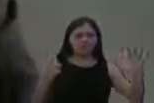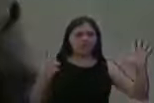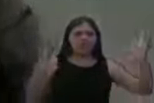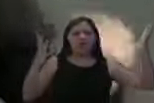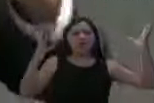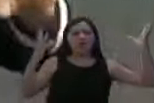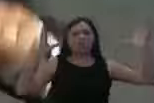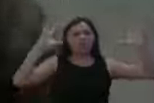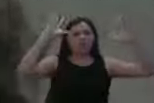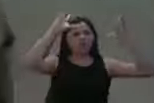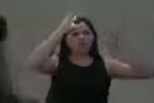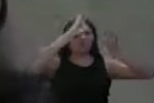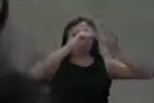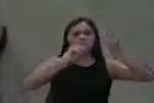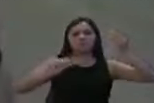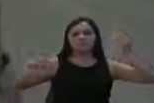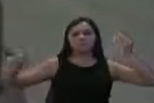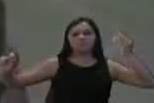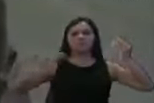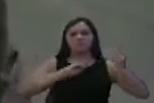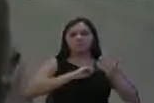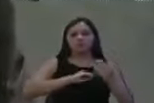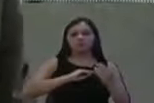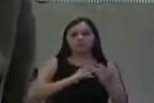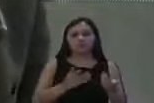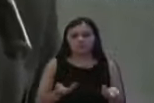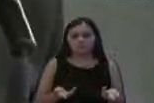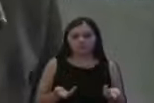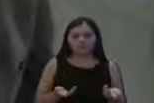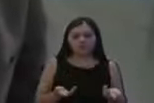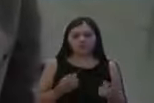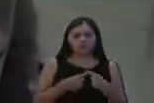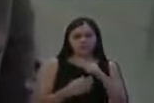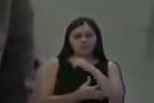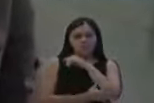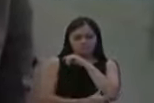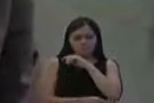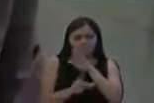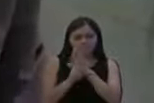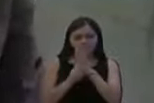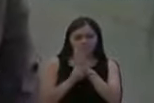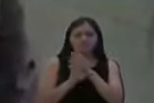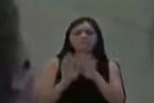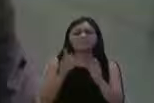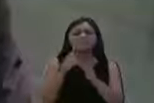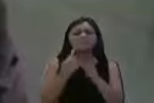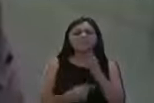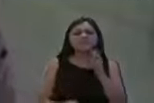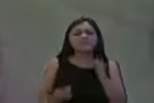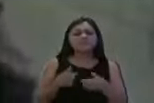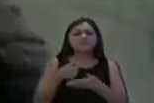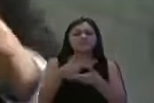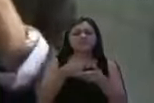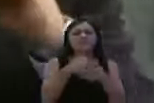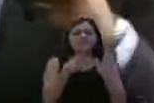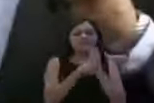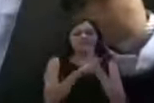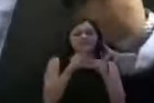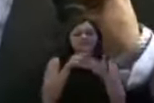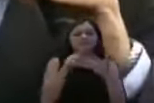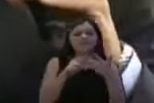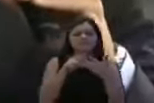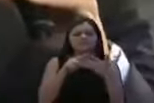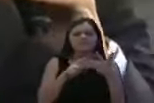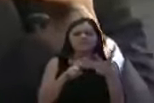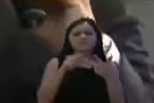plusvalía que están pagando ahora los municipios esto no está para los pobres para quién Entonces está esto para los que ya